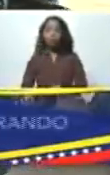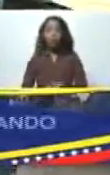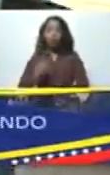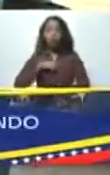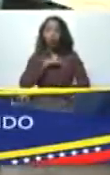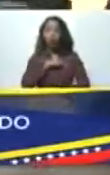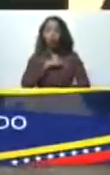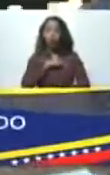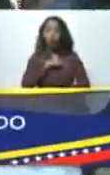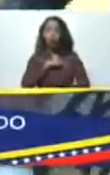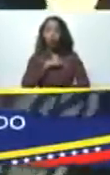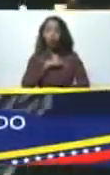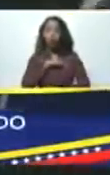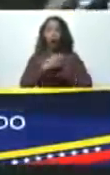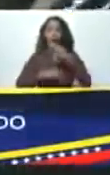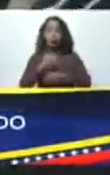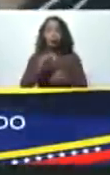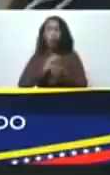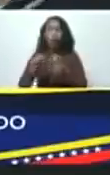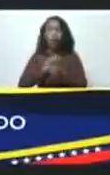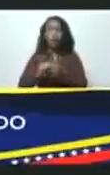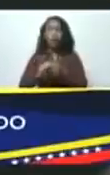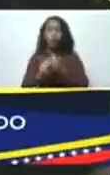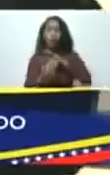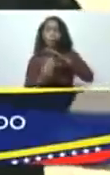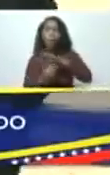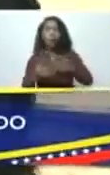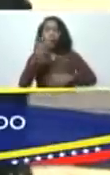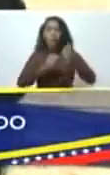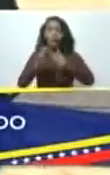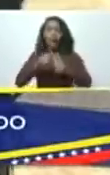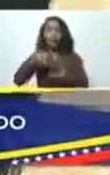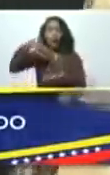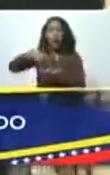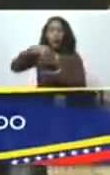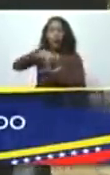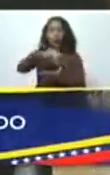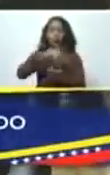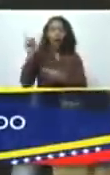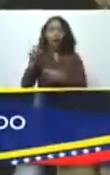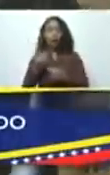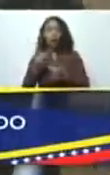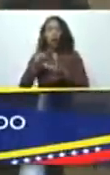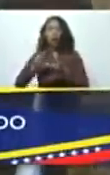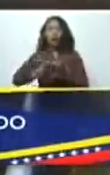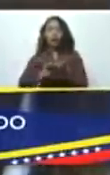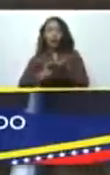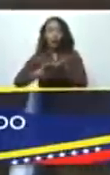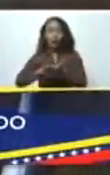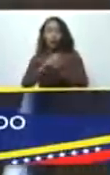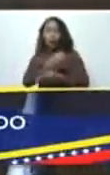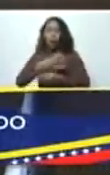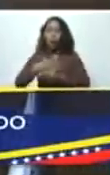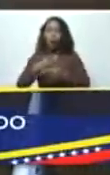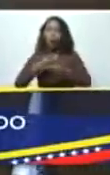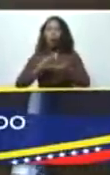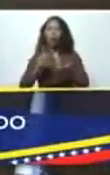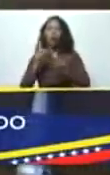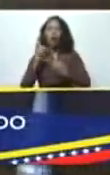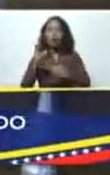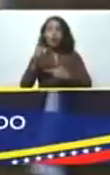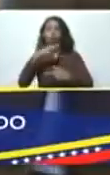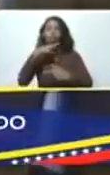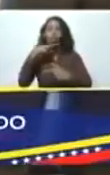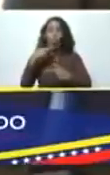Nosotros realizamos quesos a base de leche de cabra. Tenemos quesos cremas aderezados o